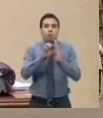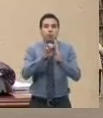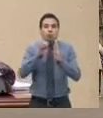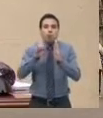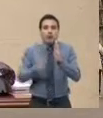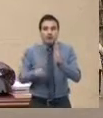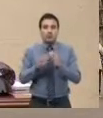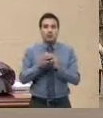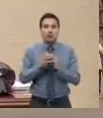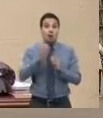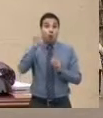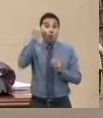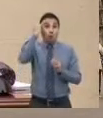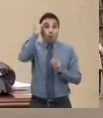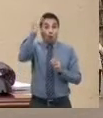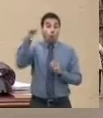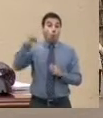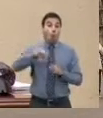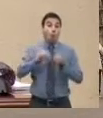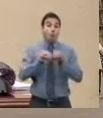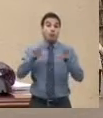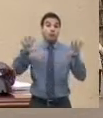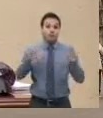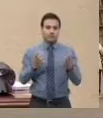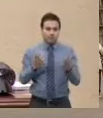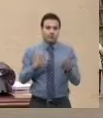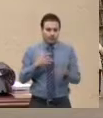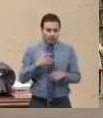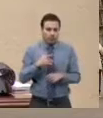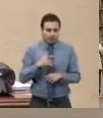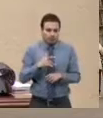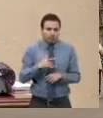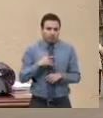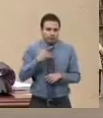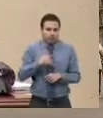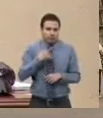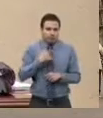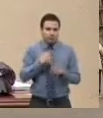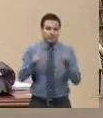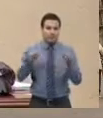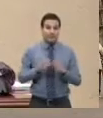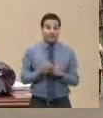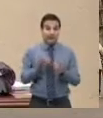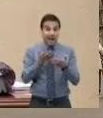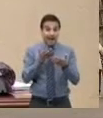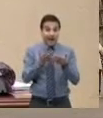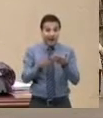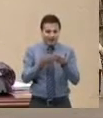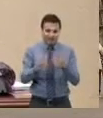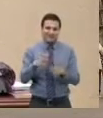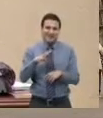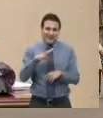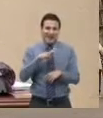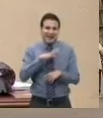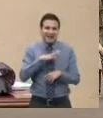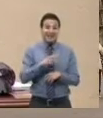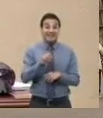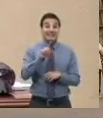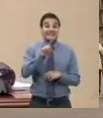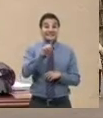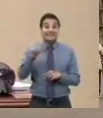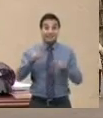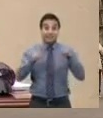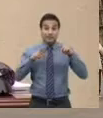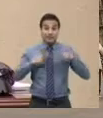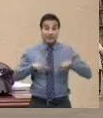diferentes formas, narramos las cosas de diferentes formas. Y aquí tenemos un esquema así, en donde más de 100